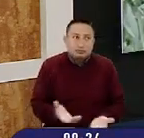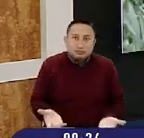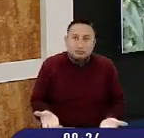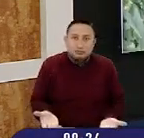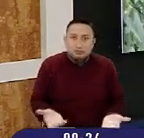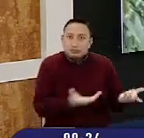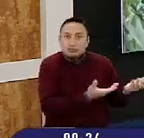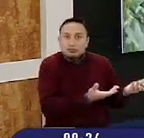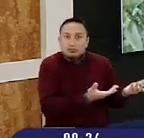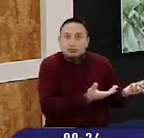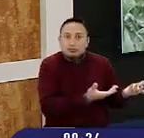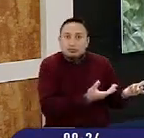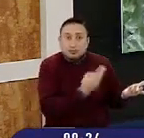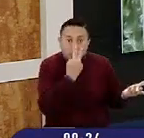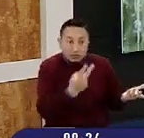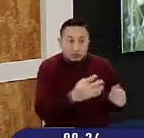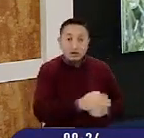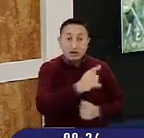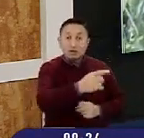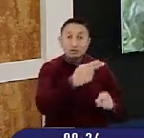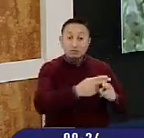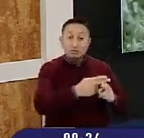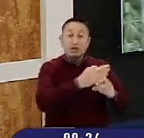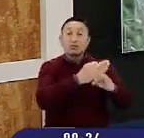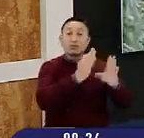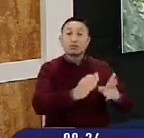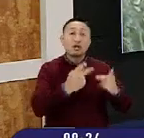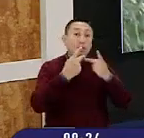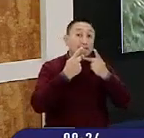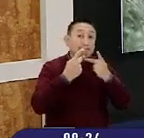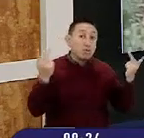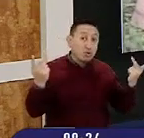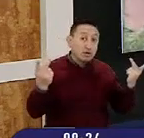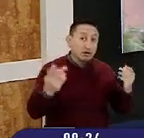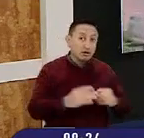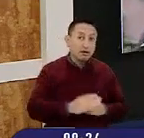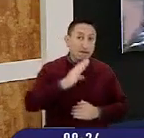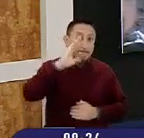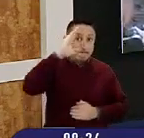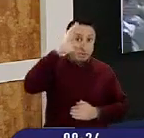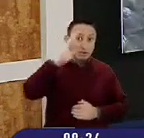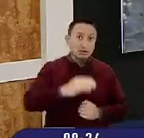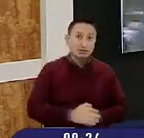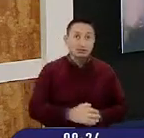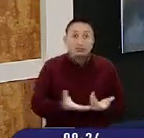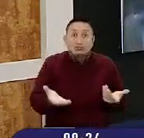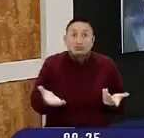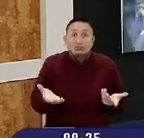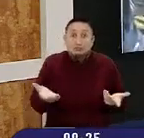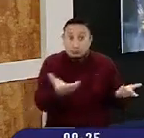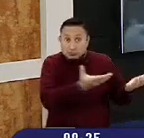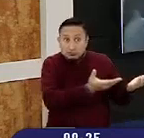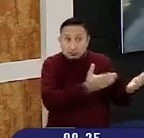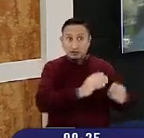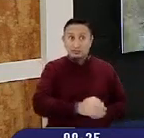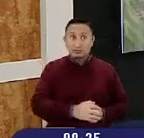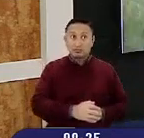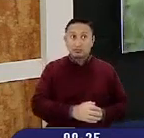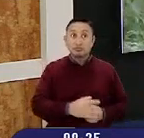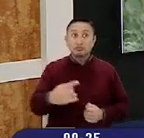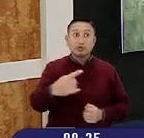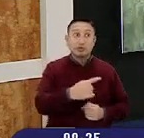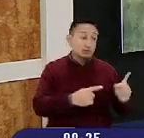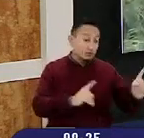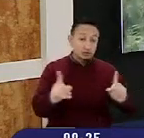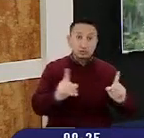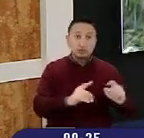Ustedes mismos han puesto el nombre de funcionarios públicos, policiales. Bueno, sus esfuerzos están. Si no atiende el uno, está el otro. Ah,